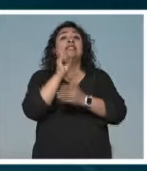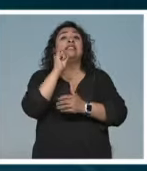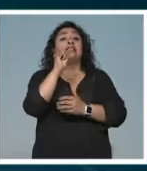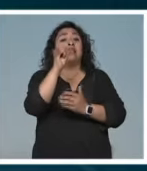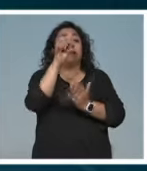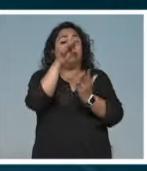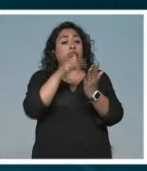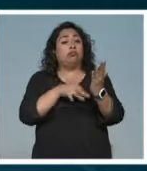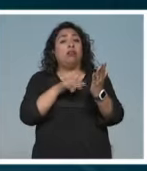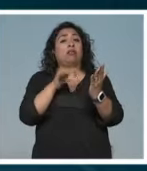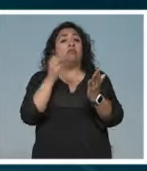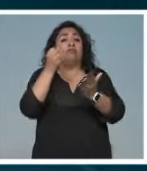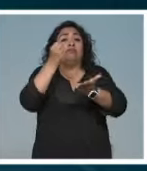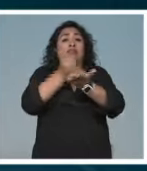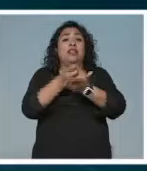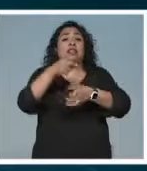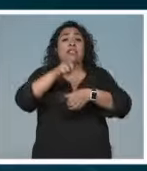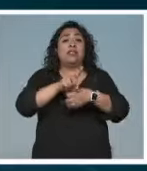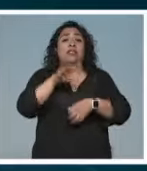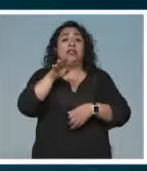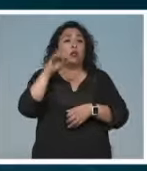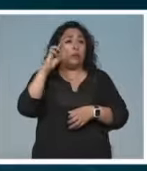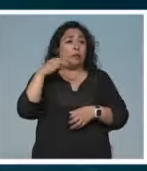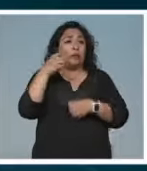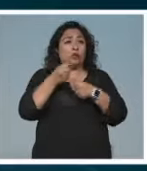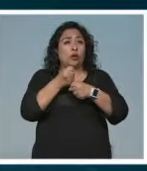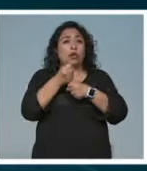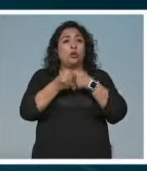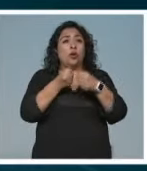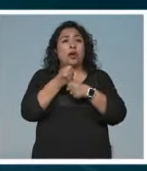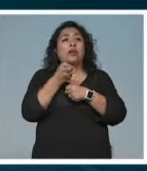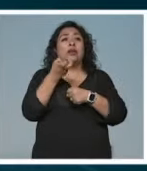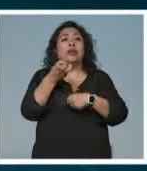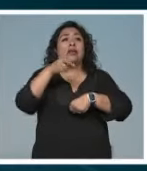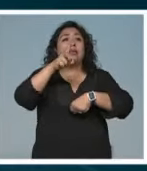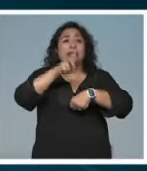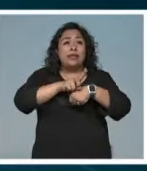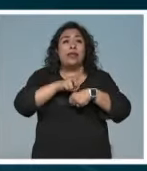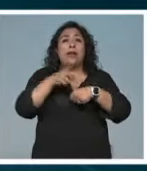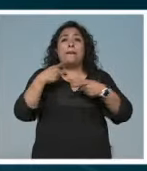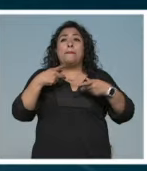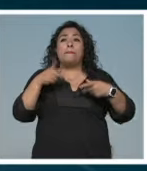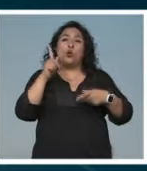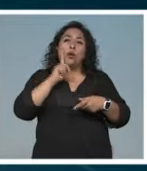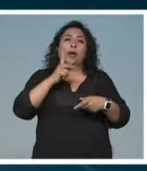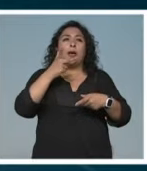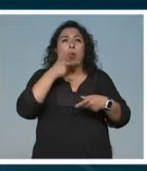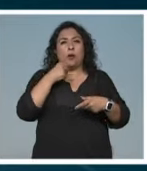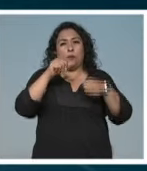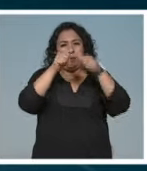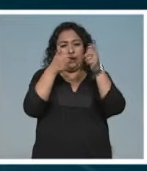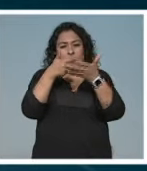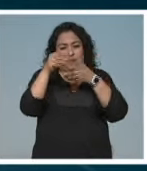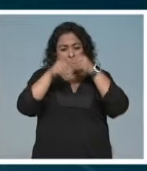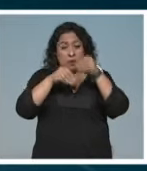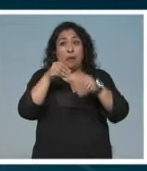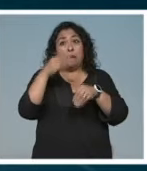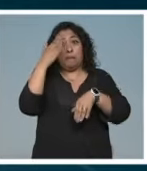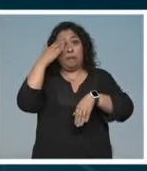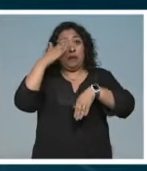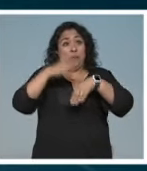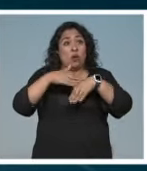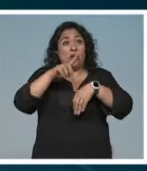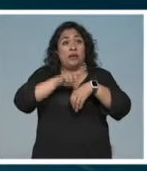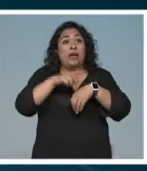minuta para declarar el 19 de marzo de cada año como el Día de la Artesana y el Artesano, una conmemoración